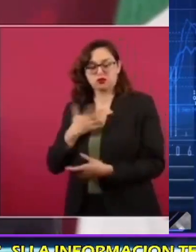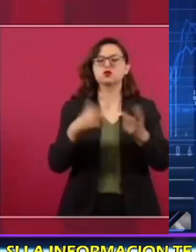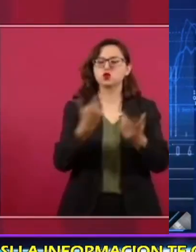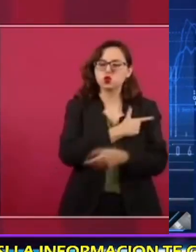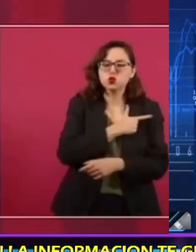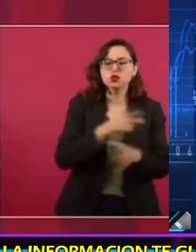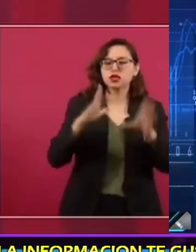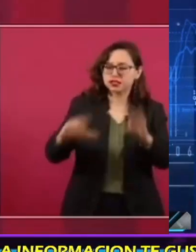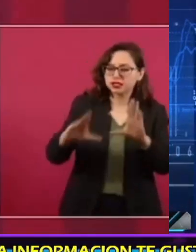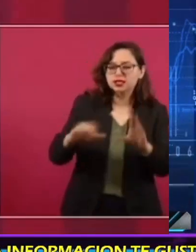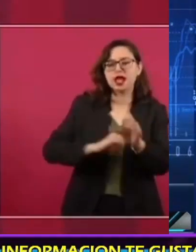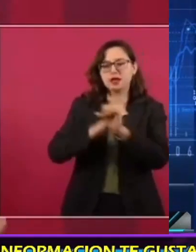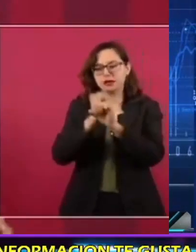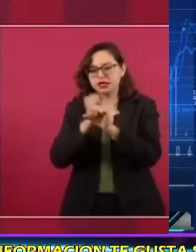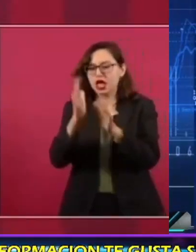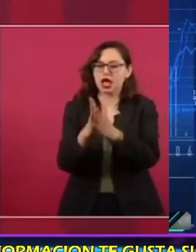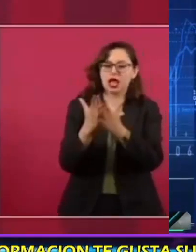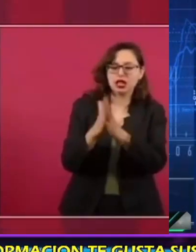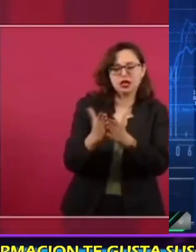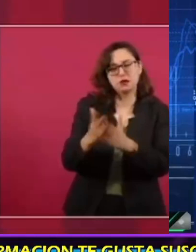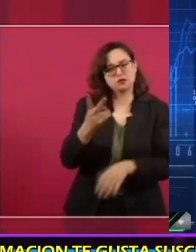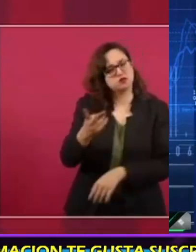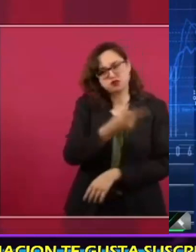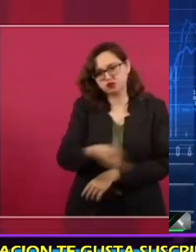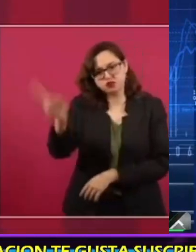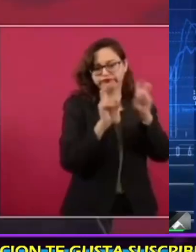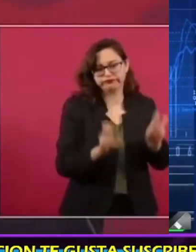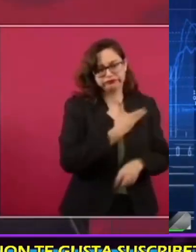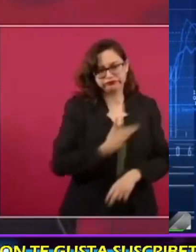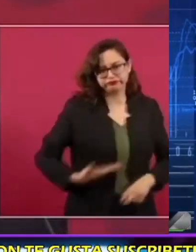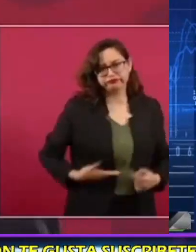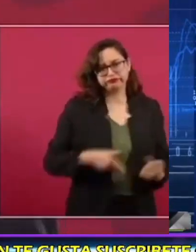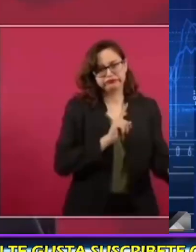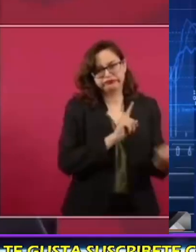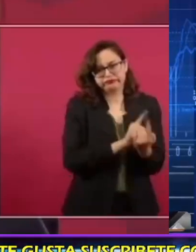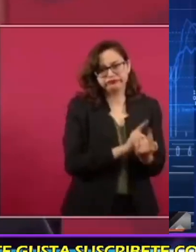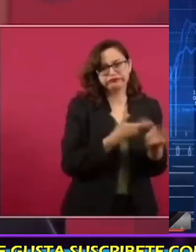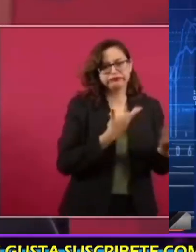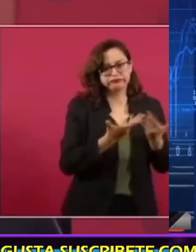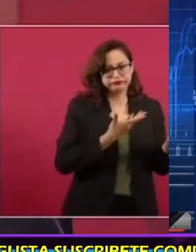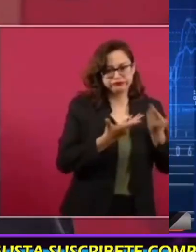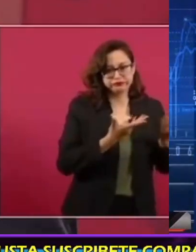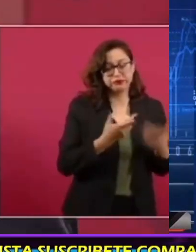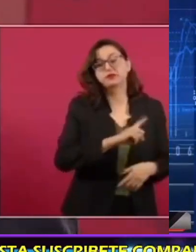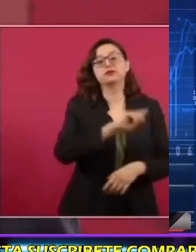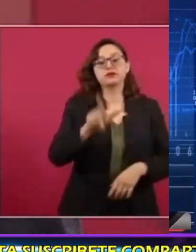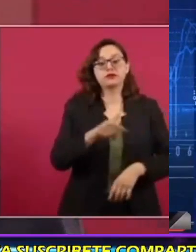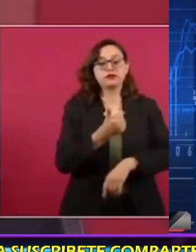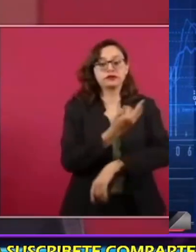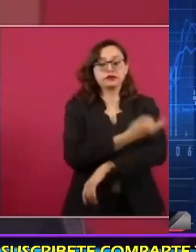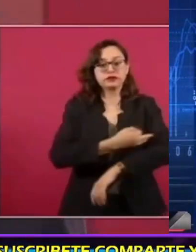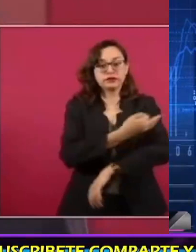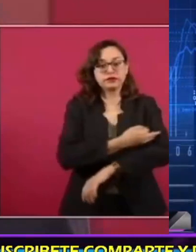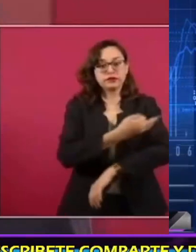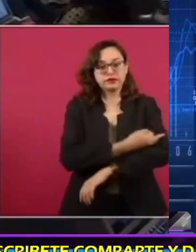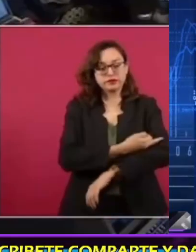investigación. Ya nosotros nos quedamos ahí en la Casa Blanca tratando asuntos y ya luego por la tarde yo tengo